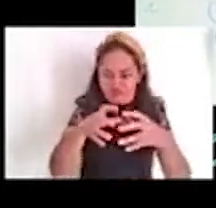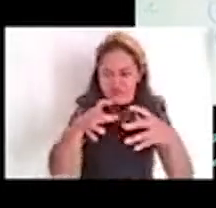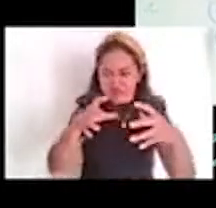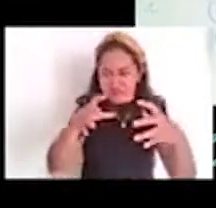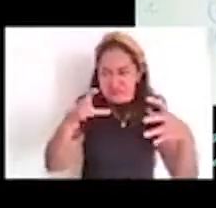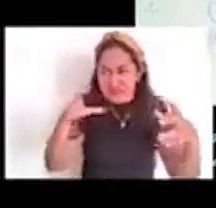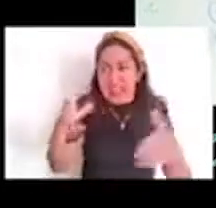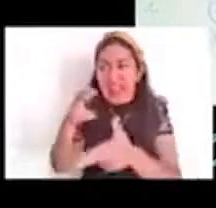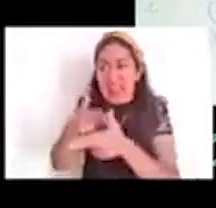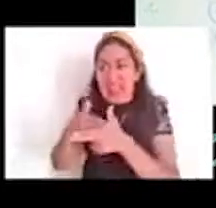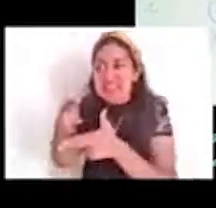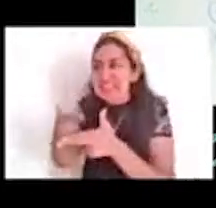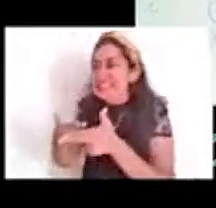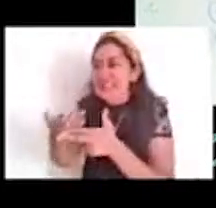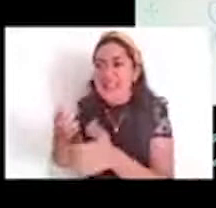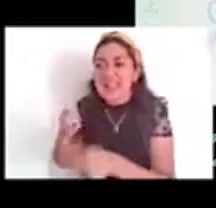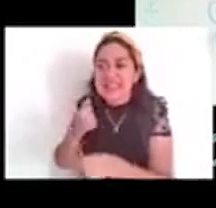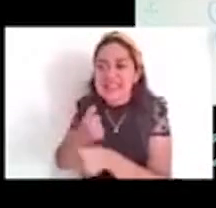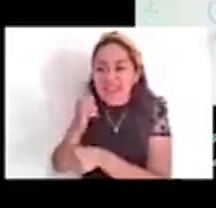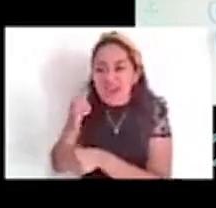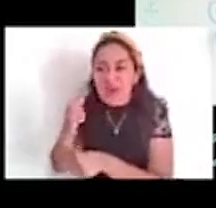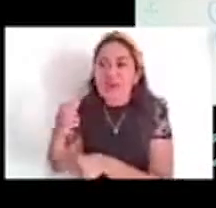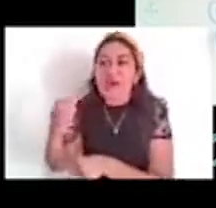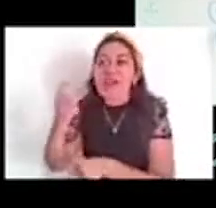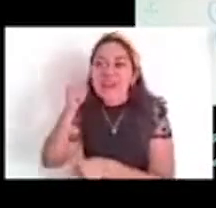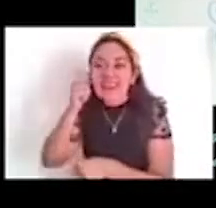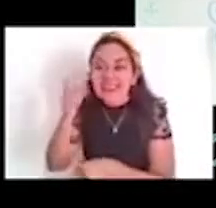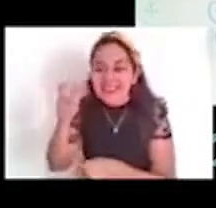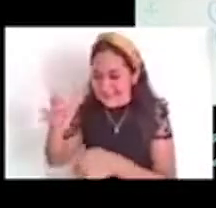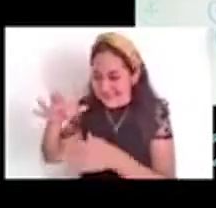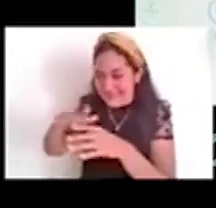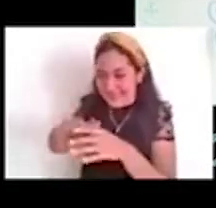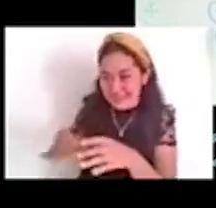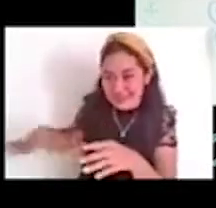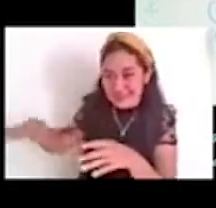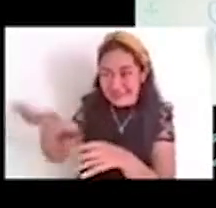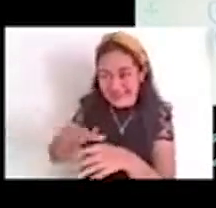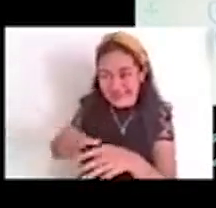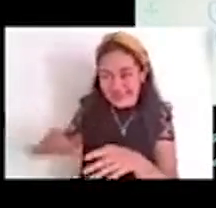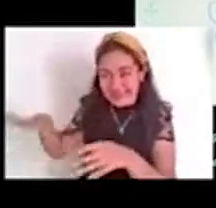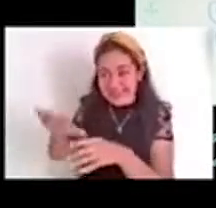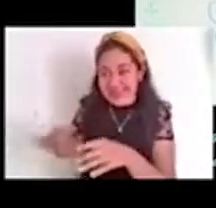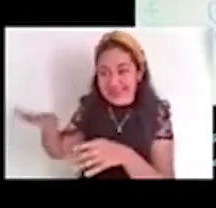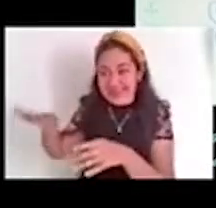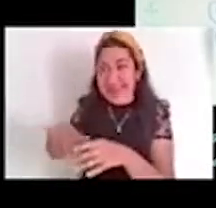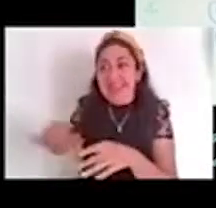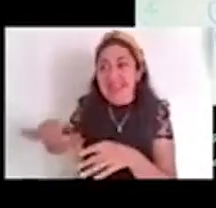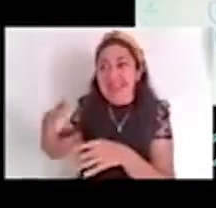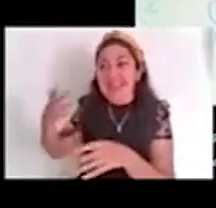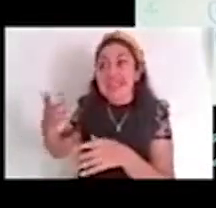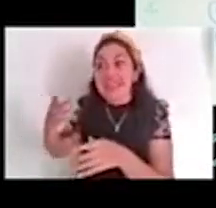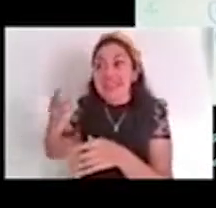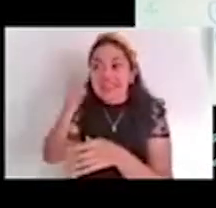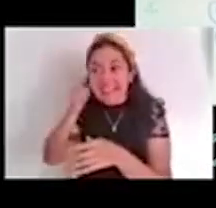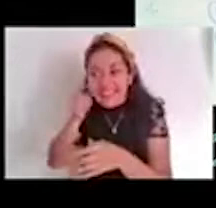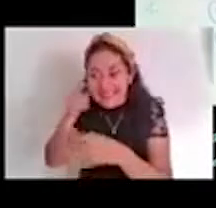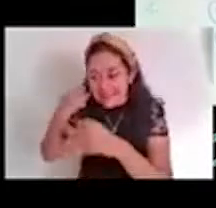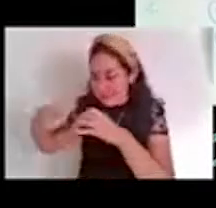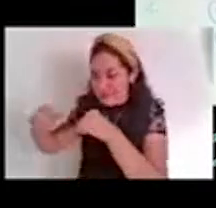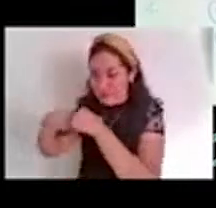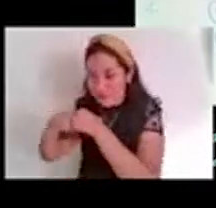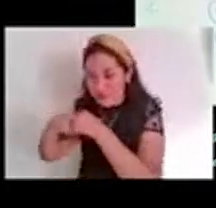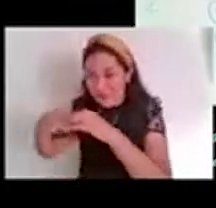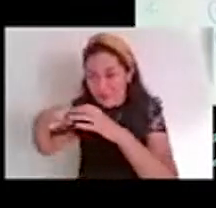Moctezuma primero incorpora el valle Puebla-Tlaxcala y otros sitios en la ruta comercial, en la ancestral